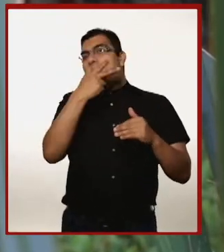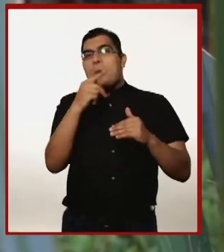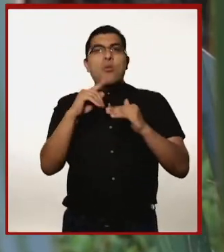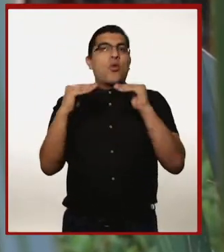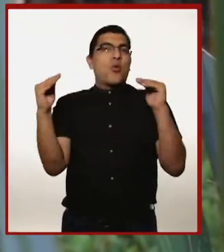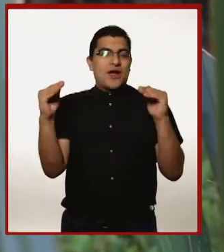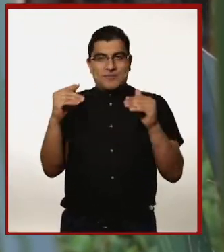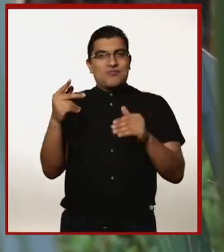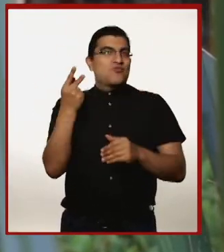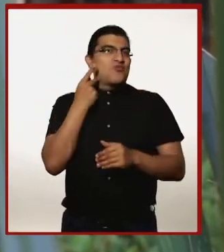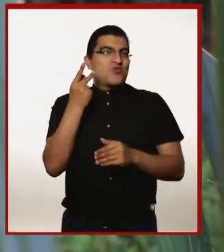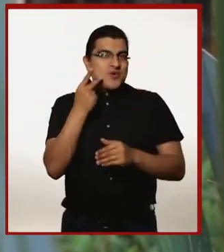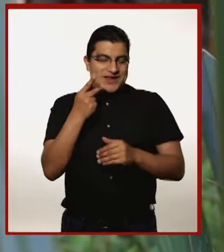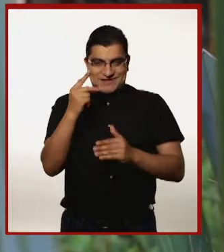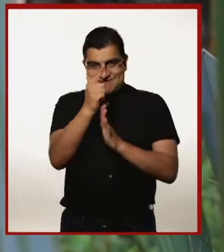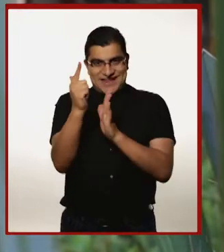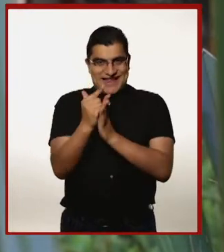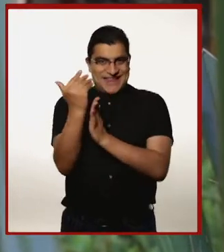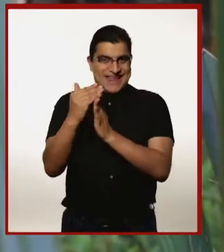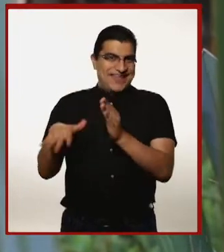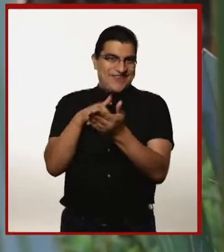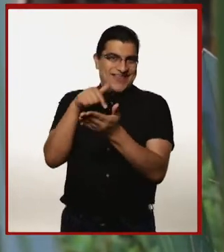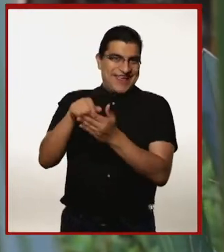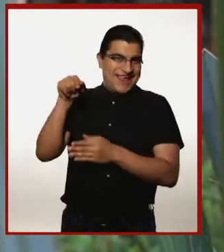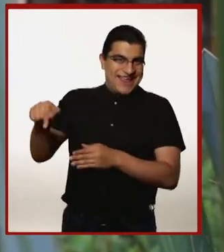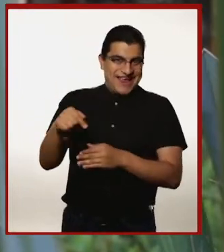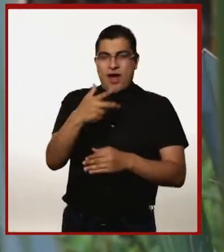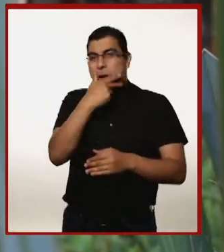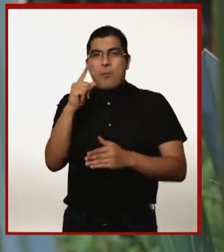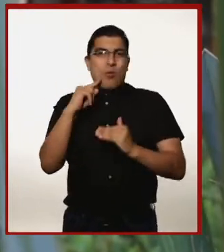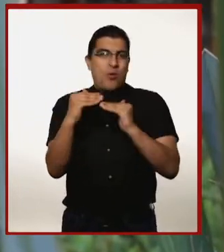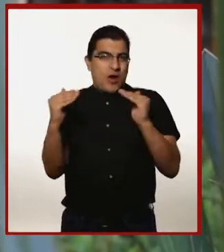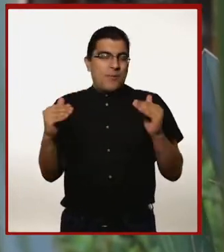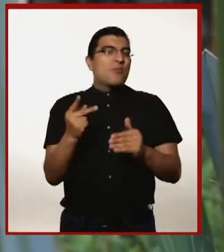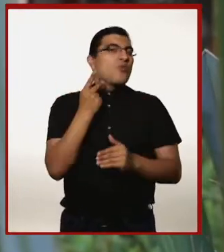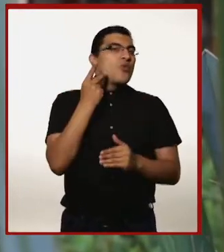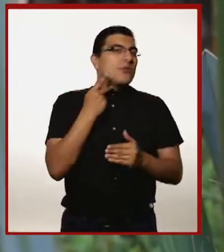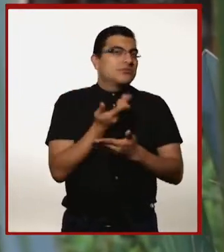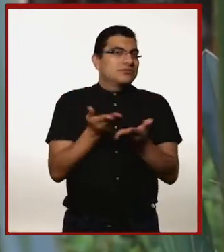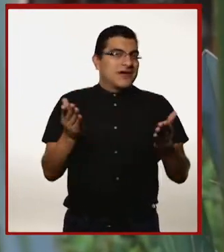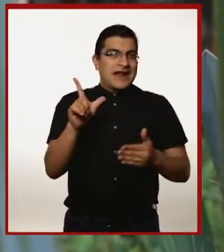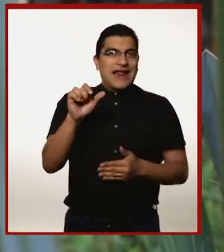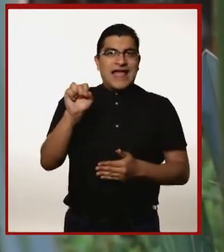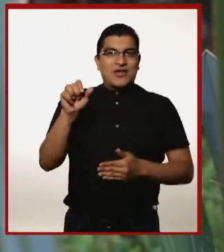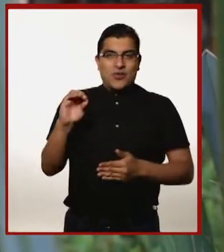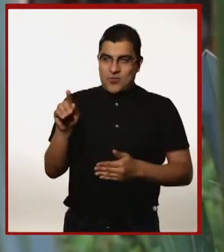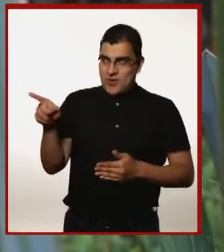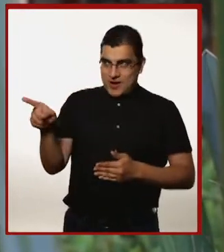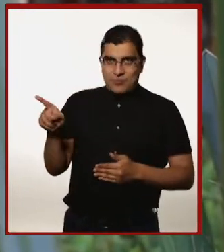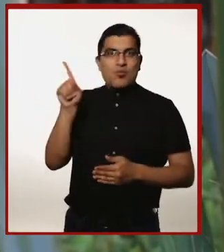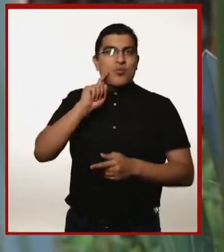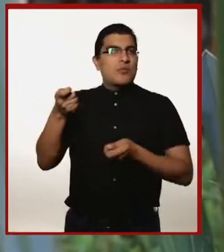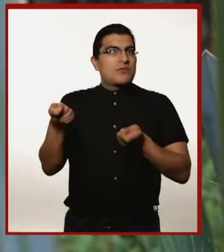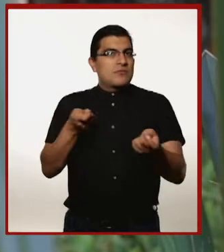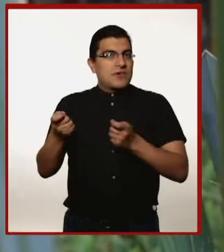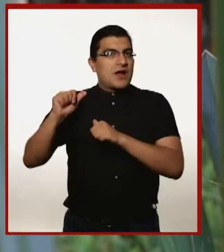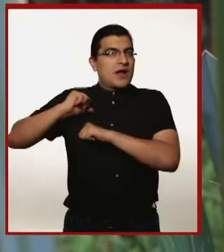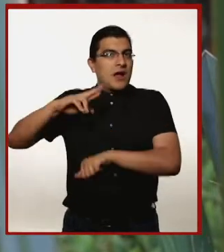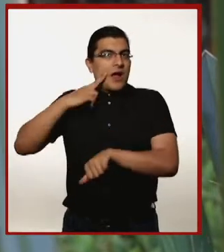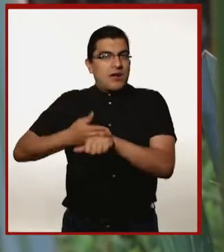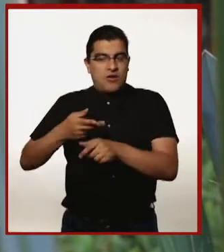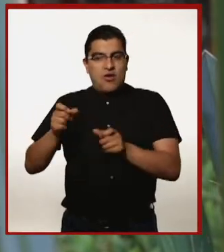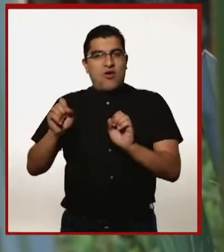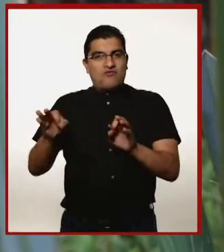y Políticas por el Programa Regional en Género y Políticas Públicas Flaxo. Felicitas es coordinadora